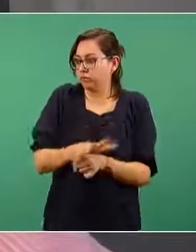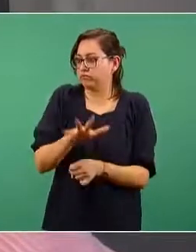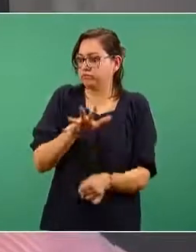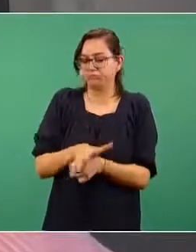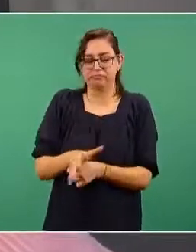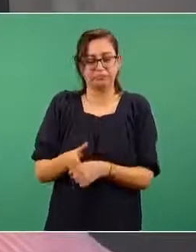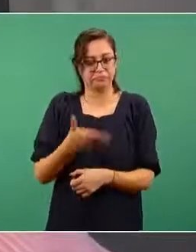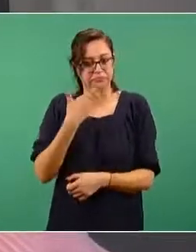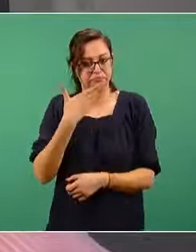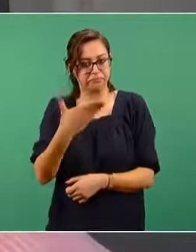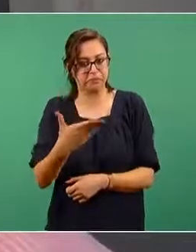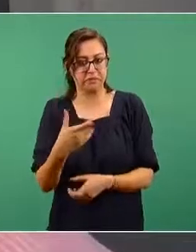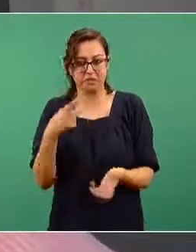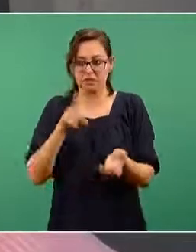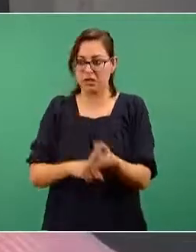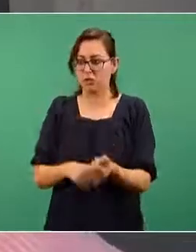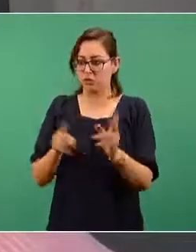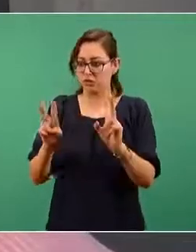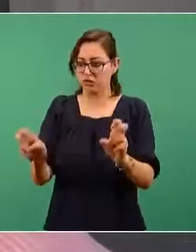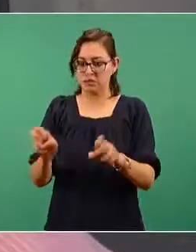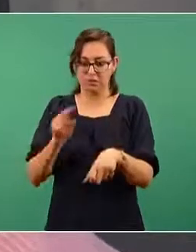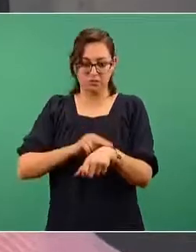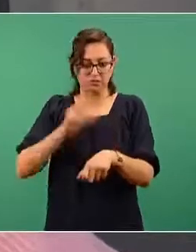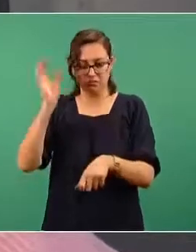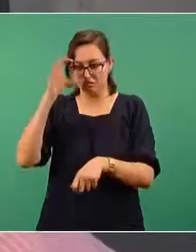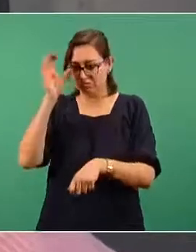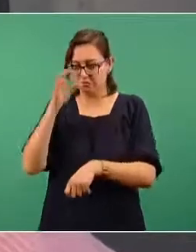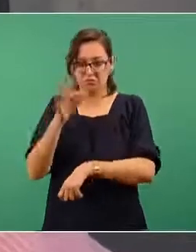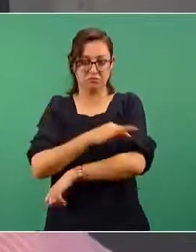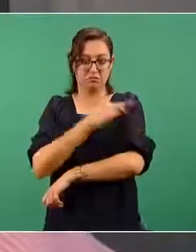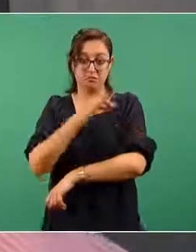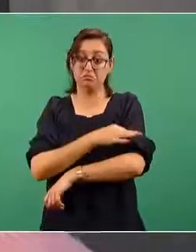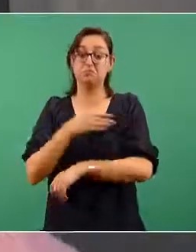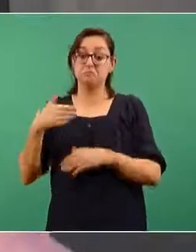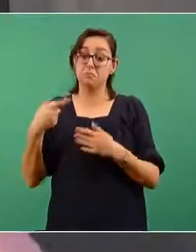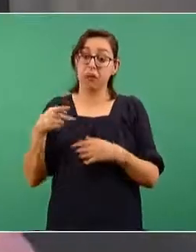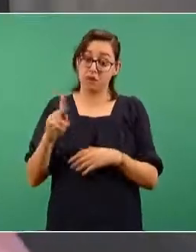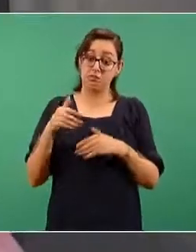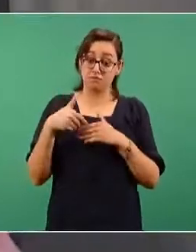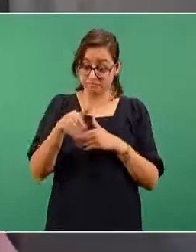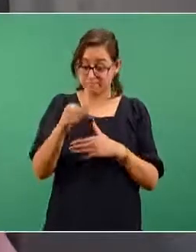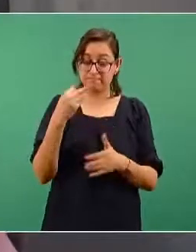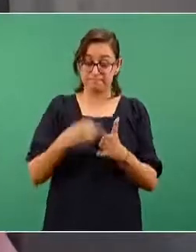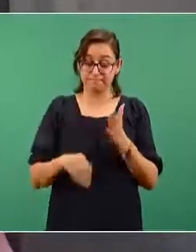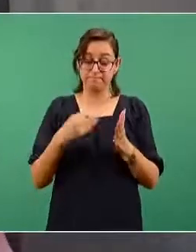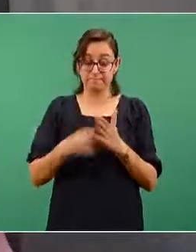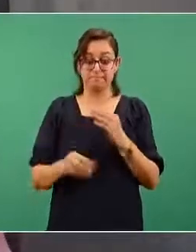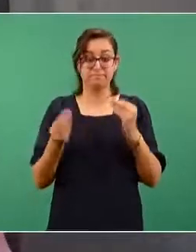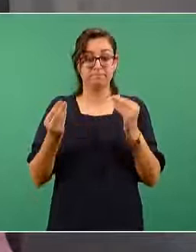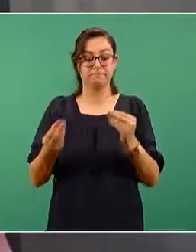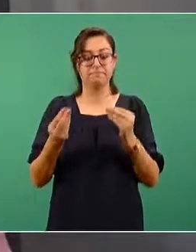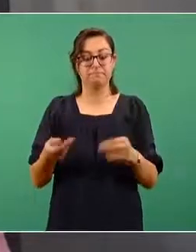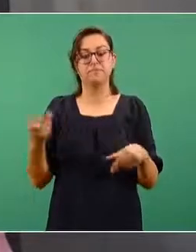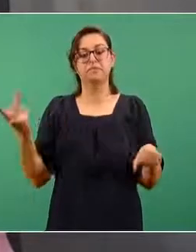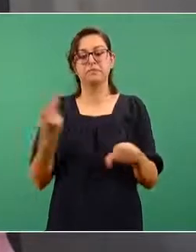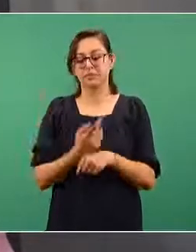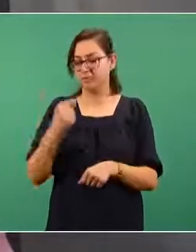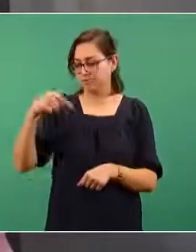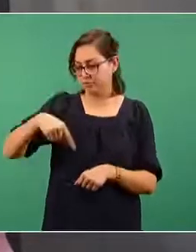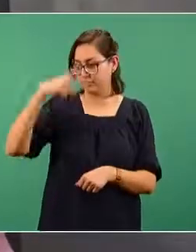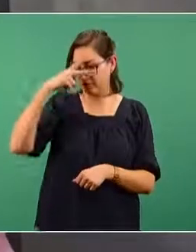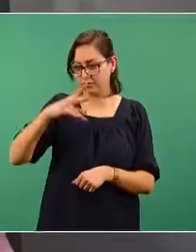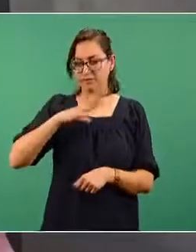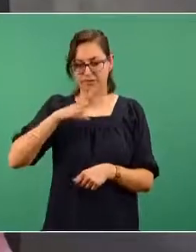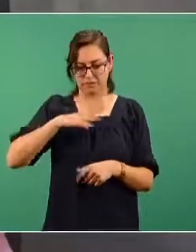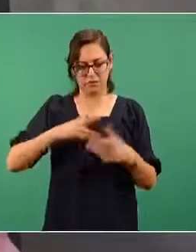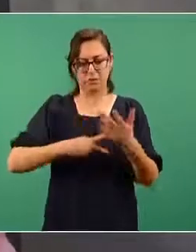en términos científicos y en términos tecnológicos. Hay mucho por hacer. Entonces, sobre algunos proyectos de vacunas que hoy